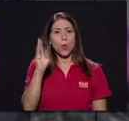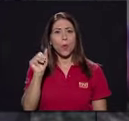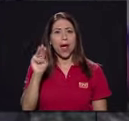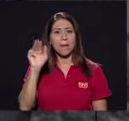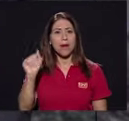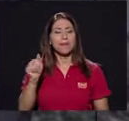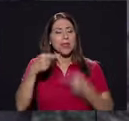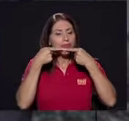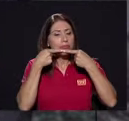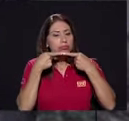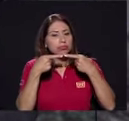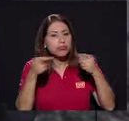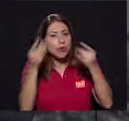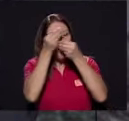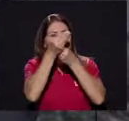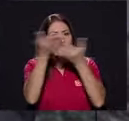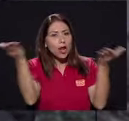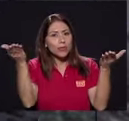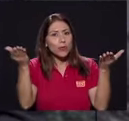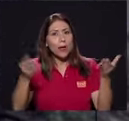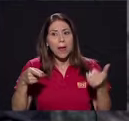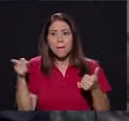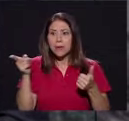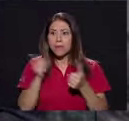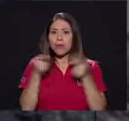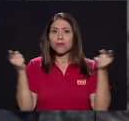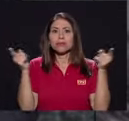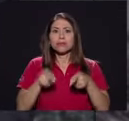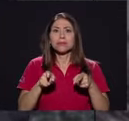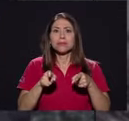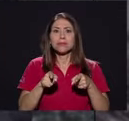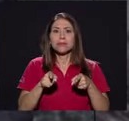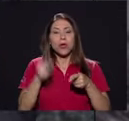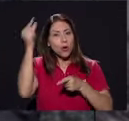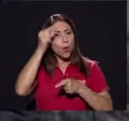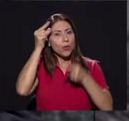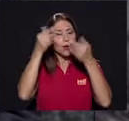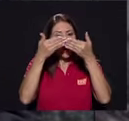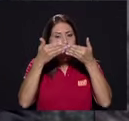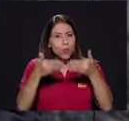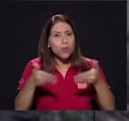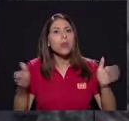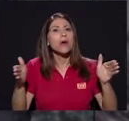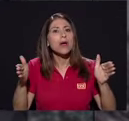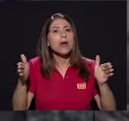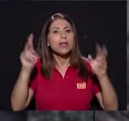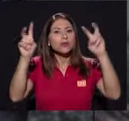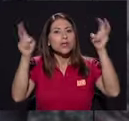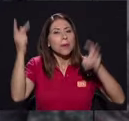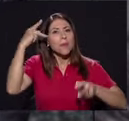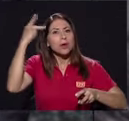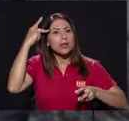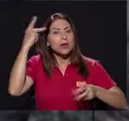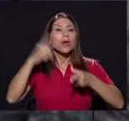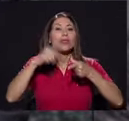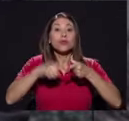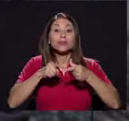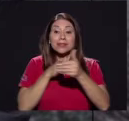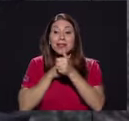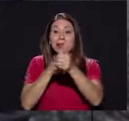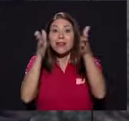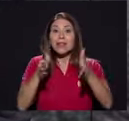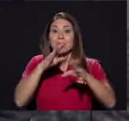eso da el primer paso, el primer síntoma. Abrir el gobierno es un tema político y por lo tanto la señal política debe ser muy clara de